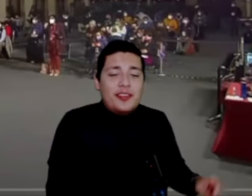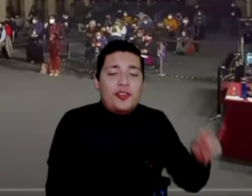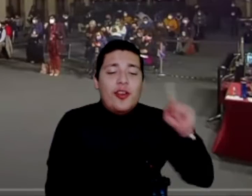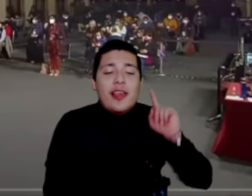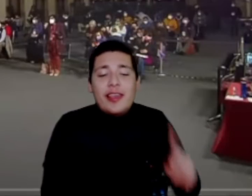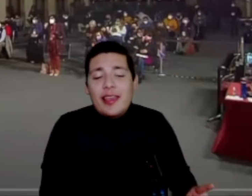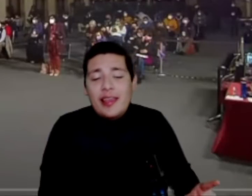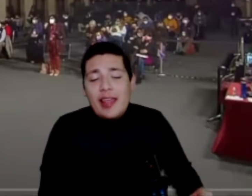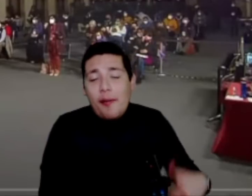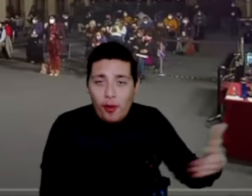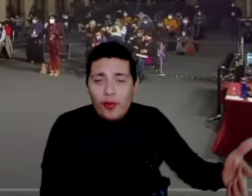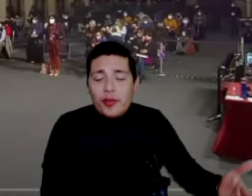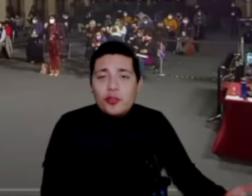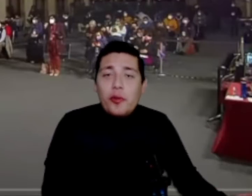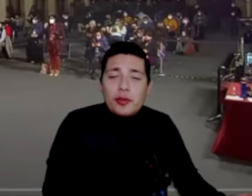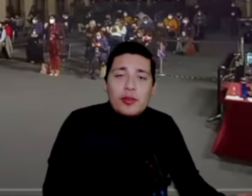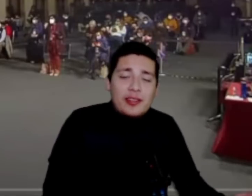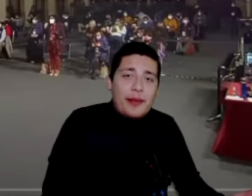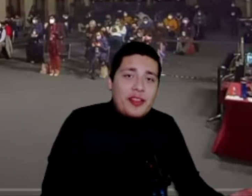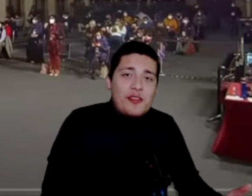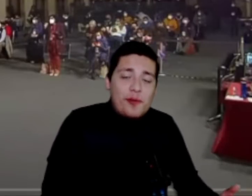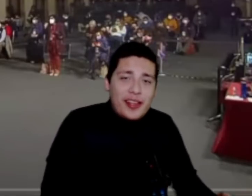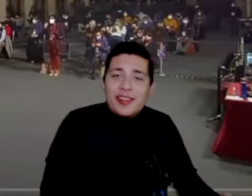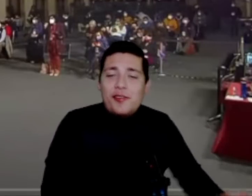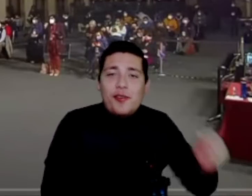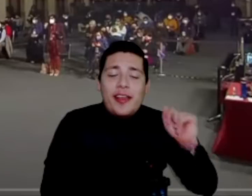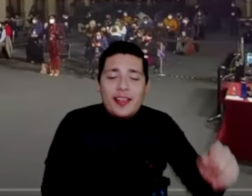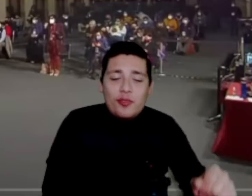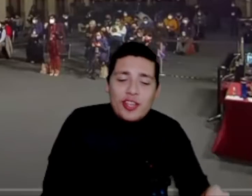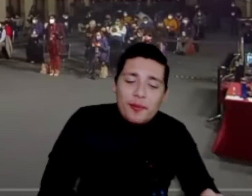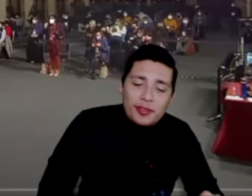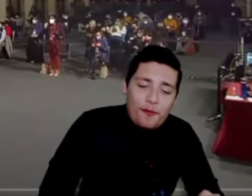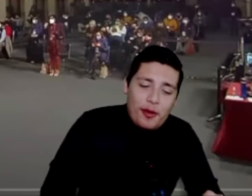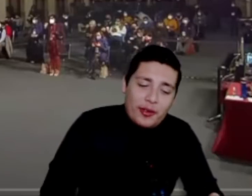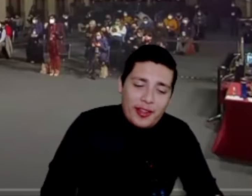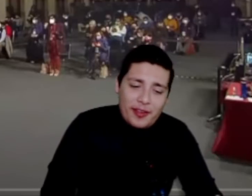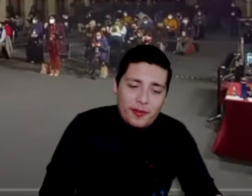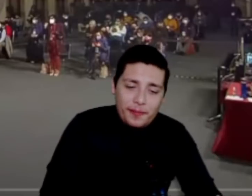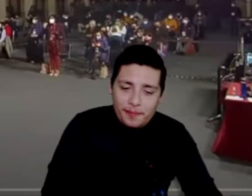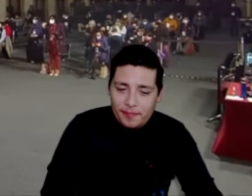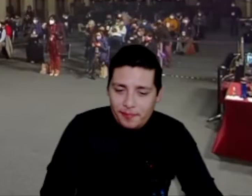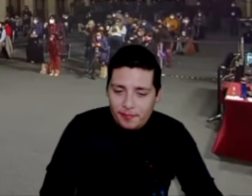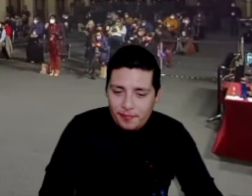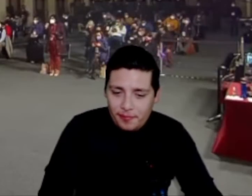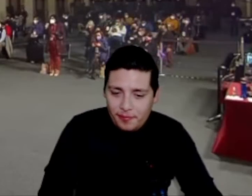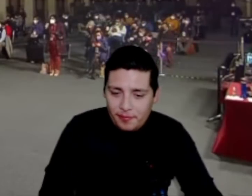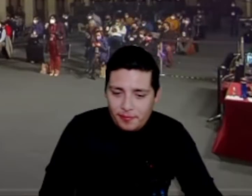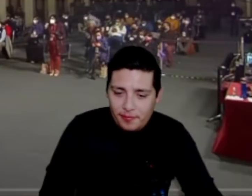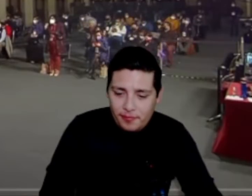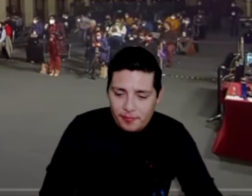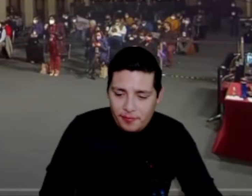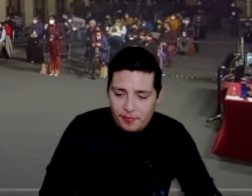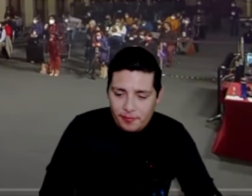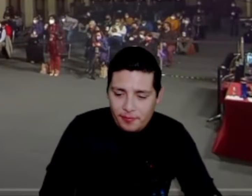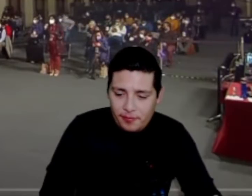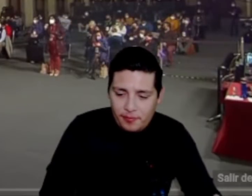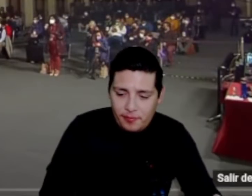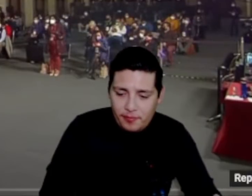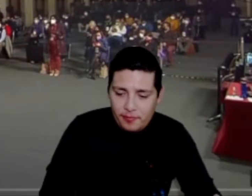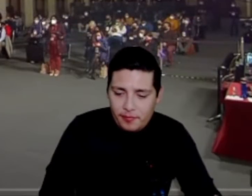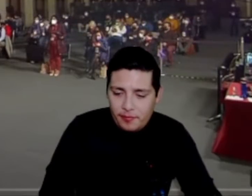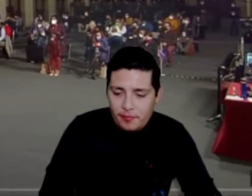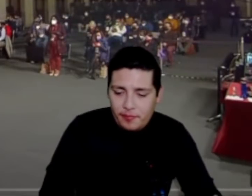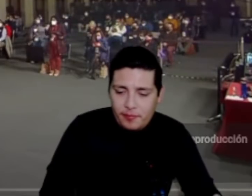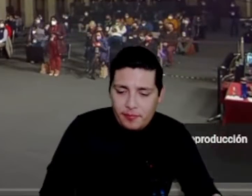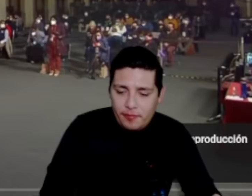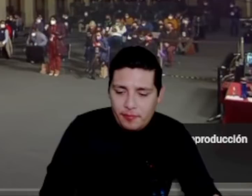el silencio y habló sobre su testamento político. Escuchemos qué fue lo que dijo. Buenos días, procurador. Shaila Rosagel,